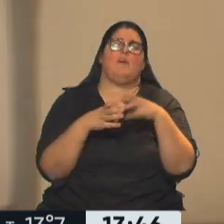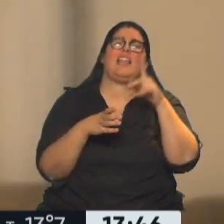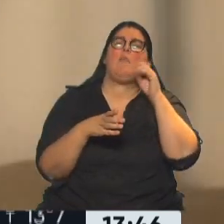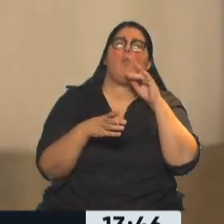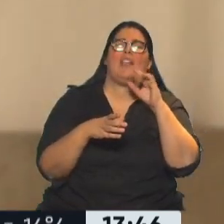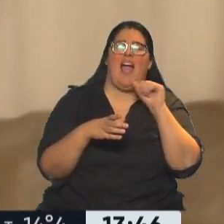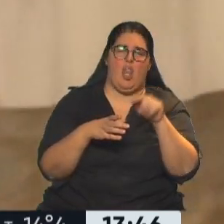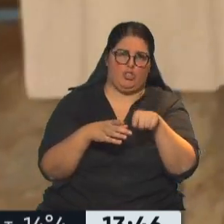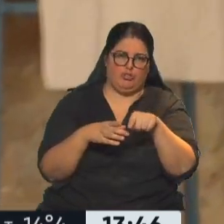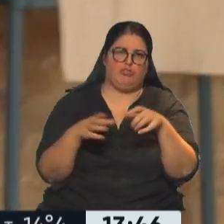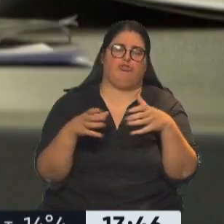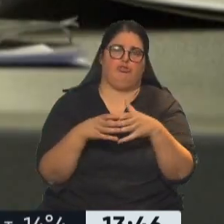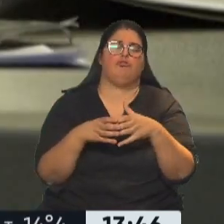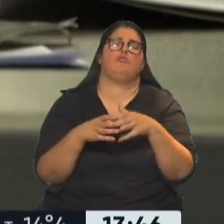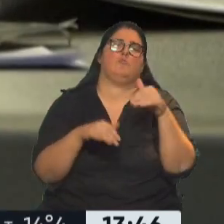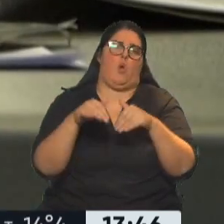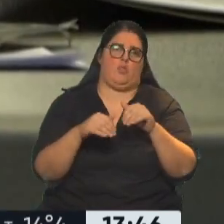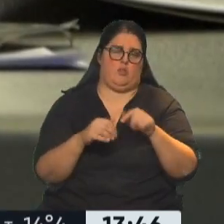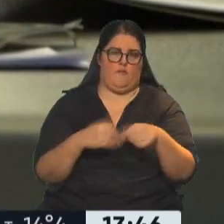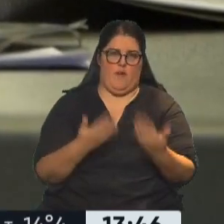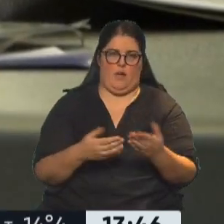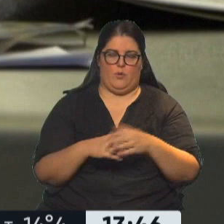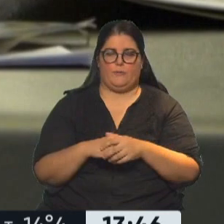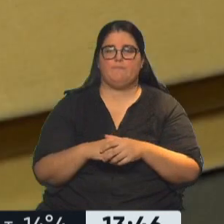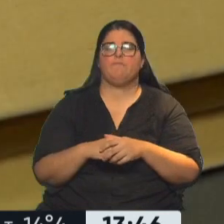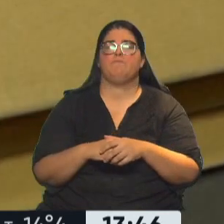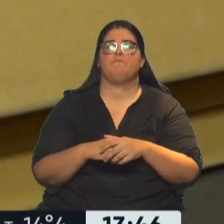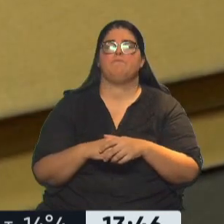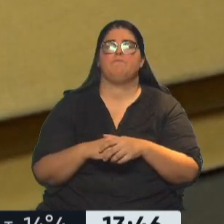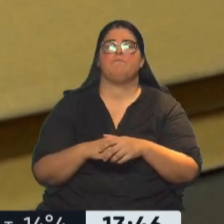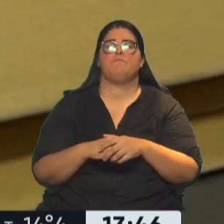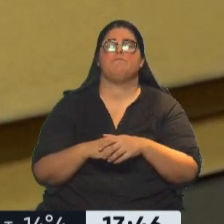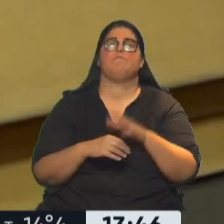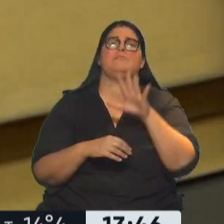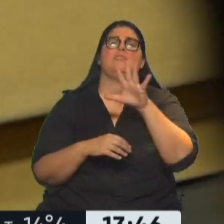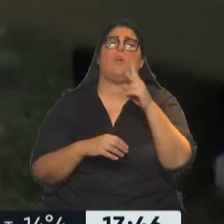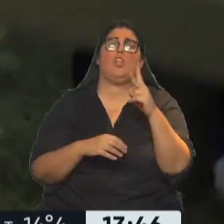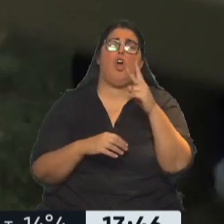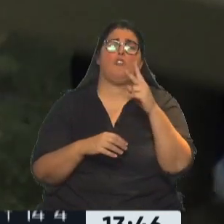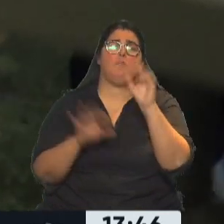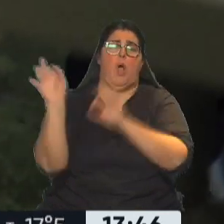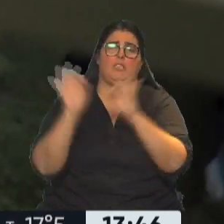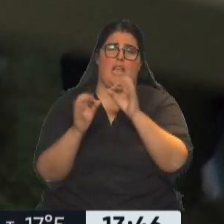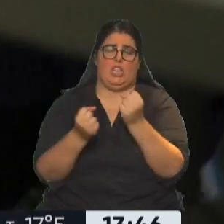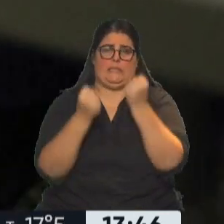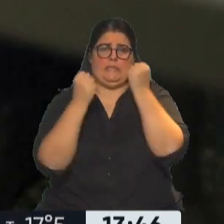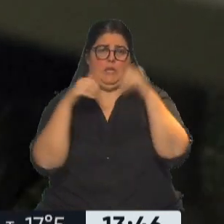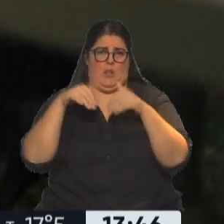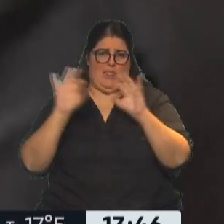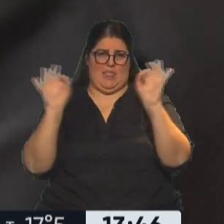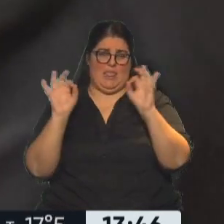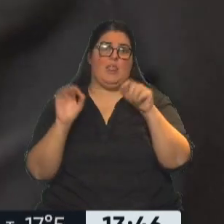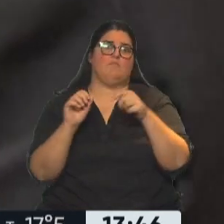el 13,6% de los sufragios. La abstención superior al 52% volvió a batir